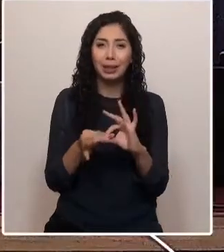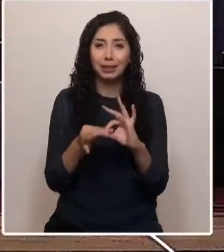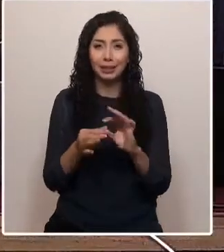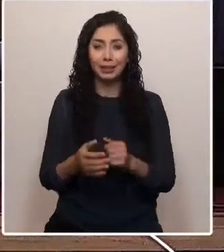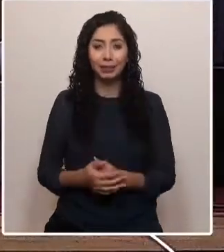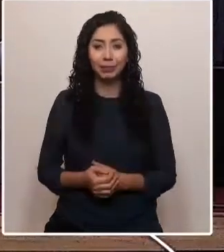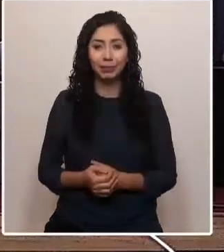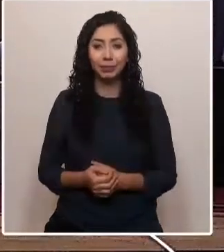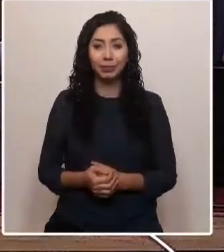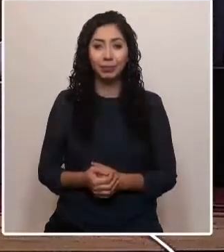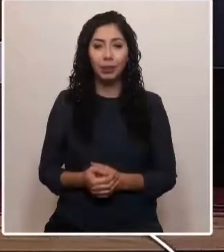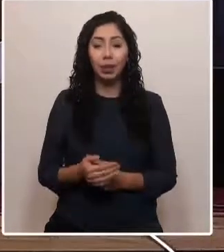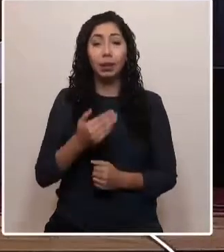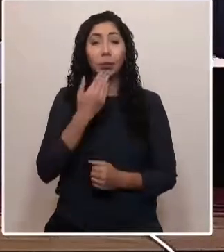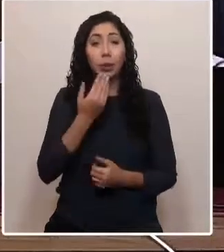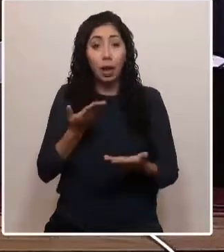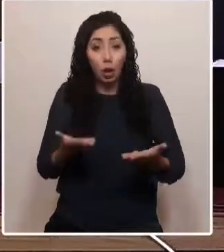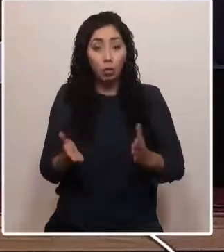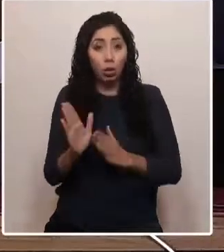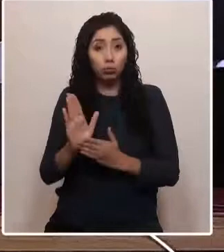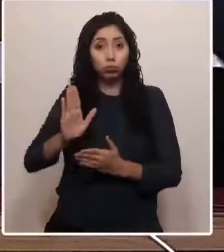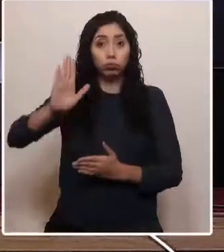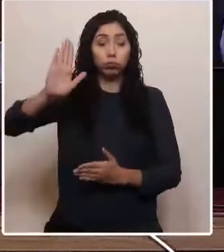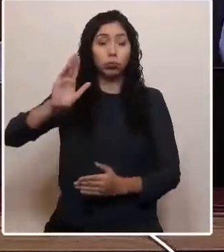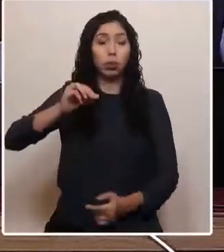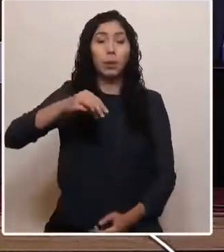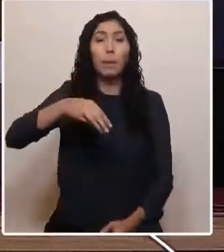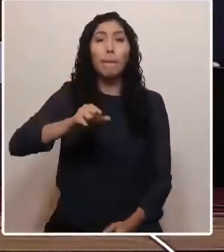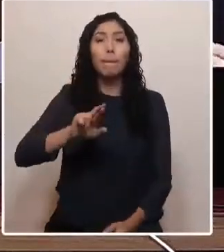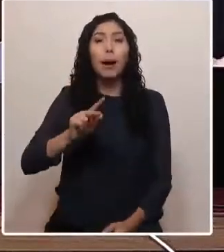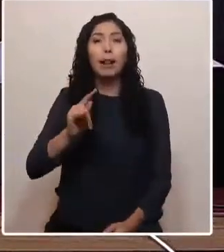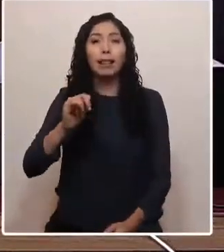Sobre la cuenta tiene la palabra el convencional Martín Arrau.